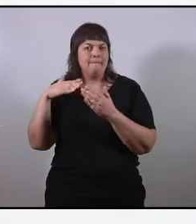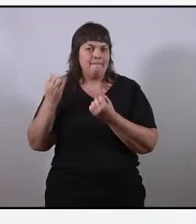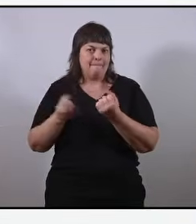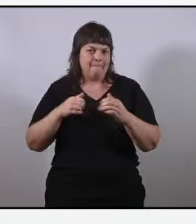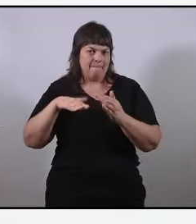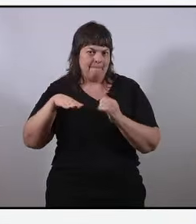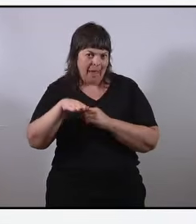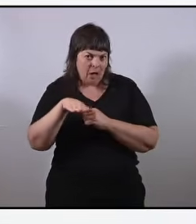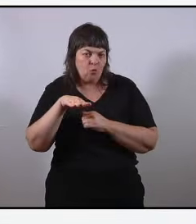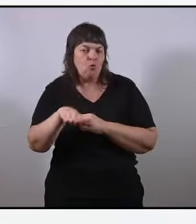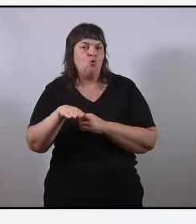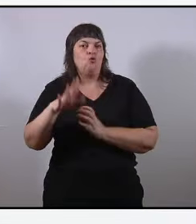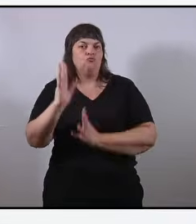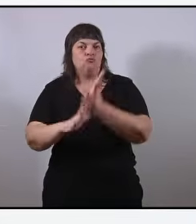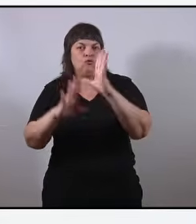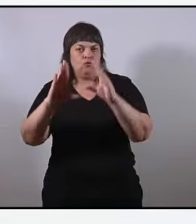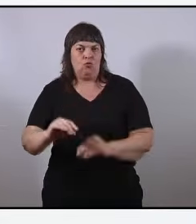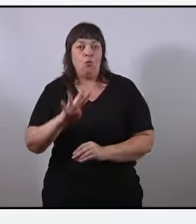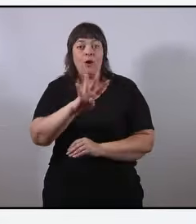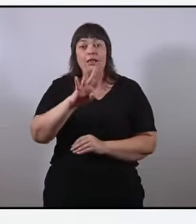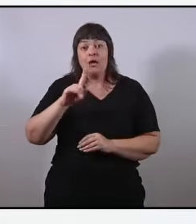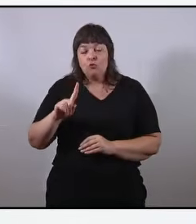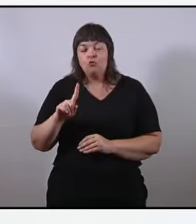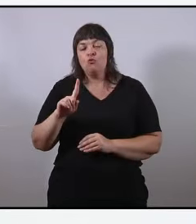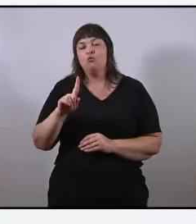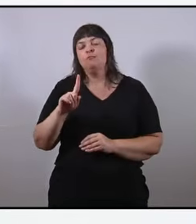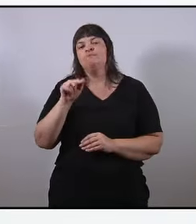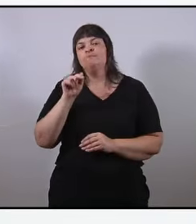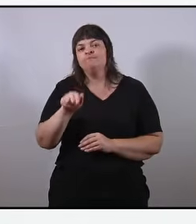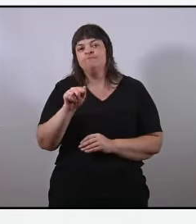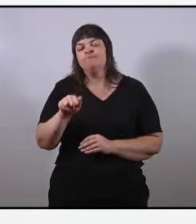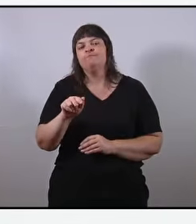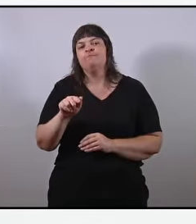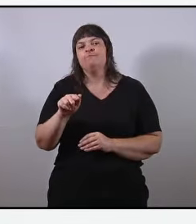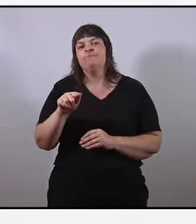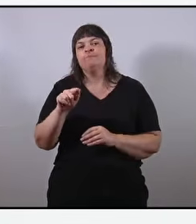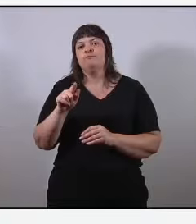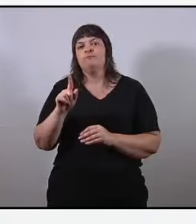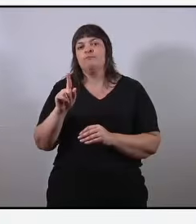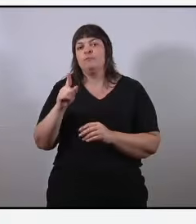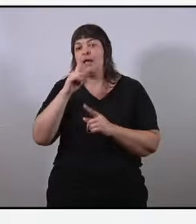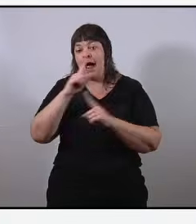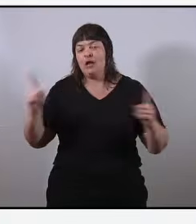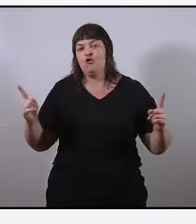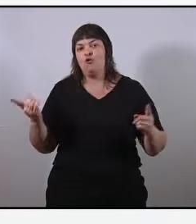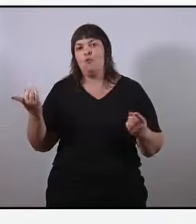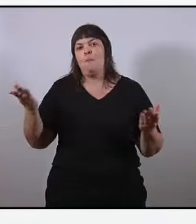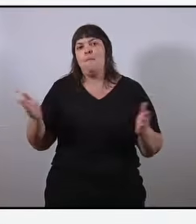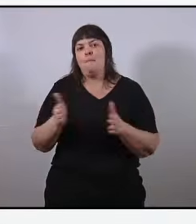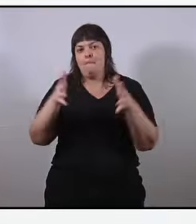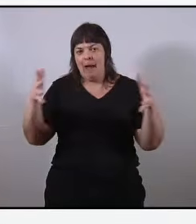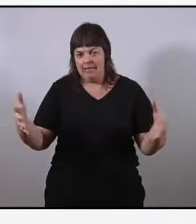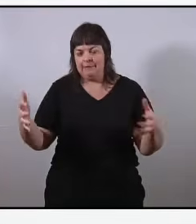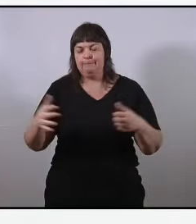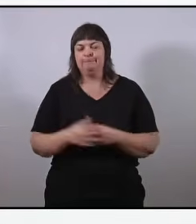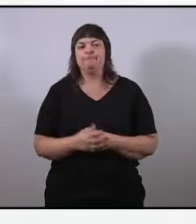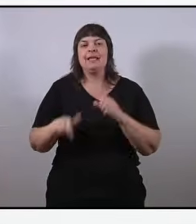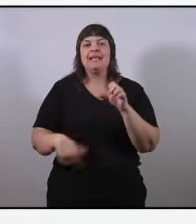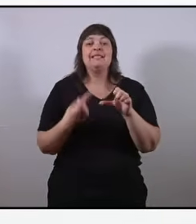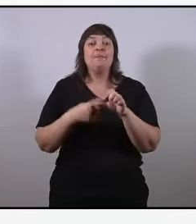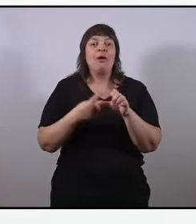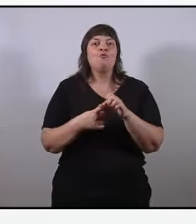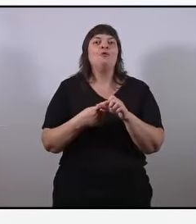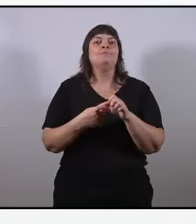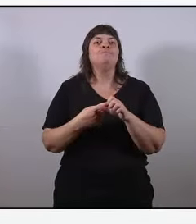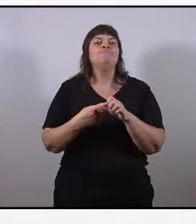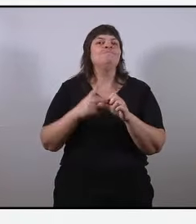De ellos, 41 vehículos se han incorporado a la flota en el último año. Extremadura se ha convertido